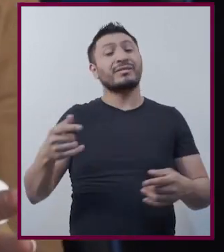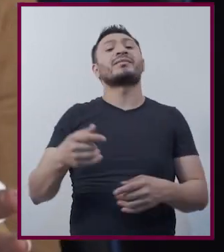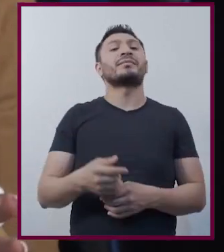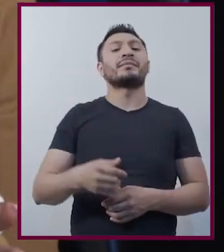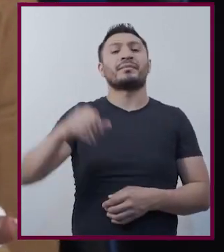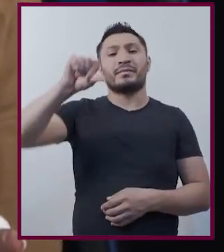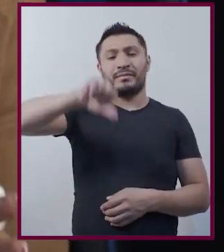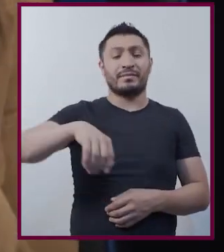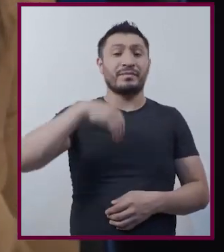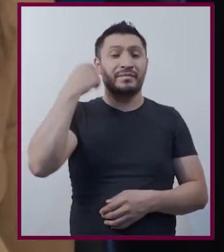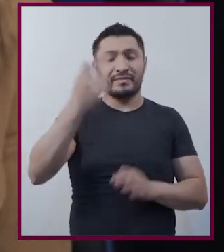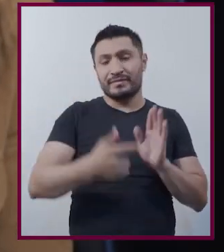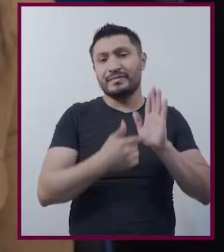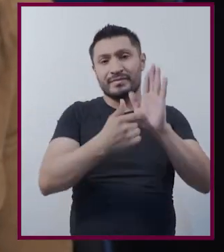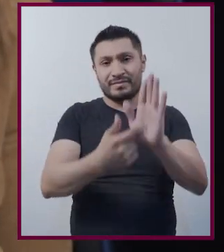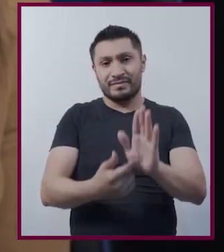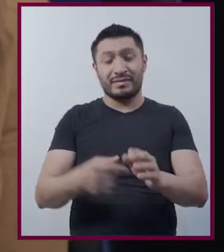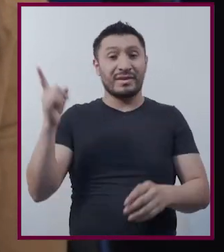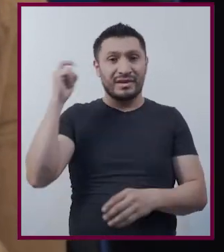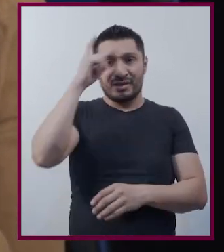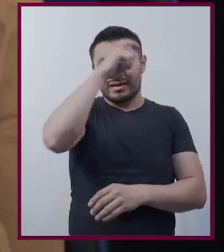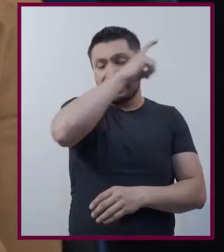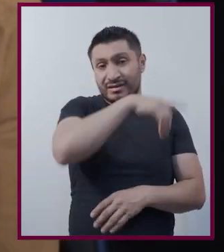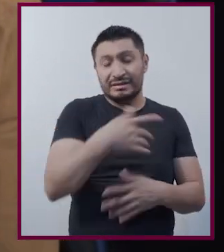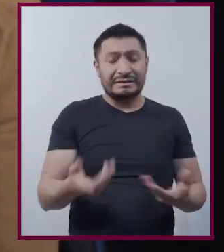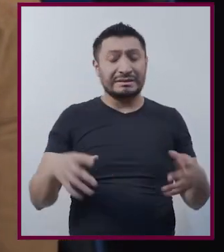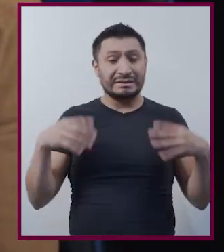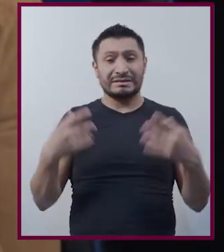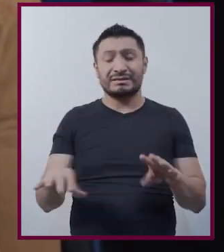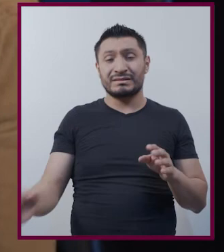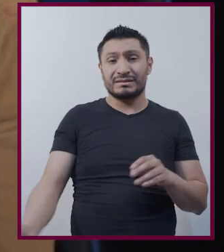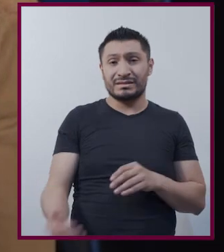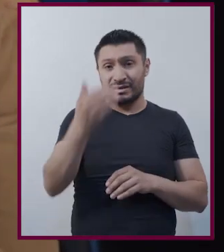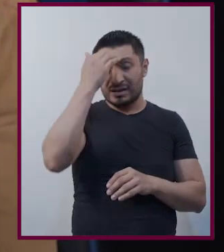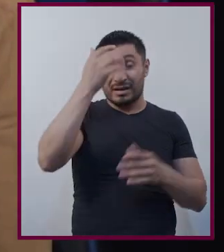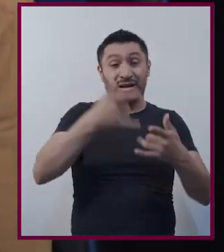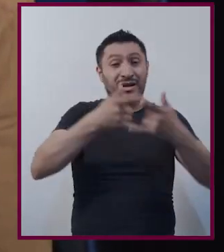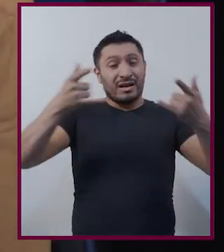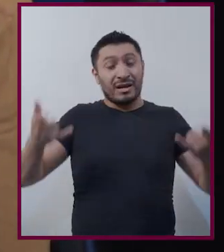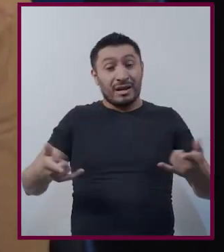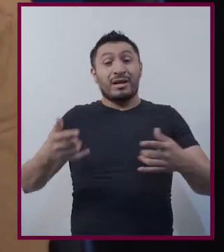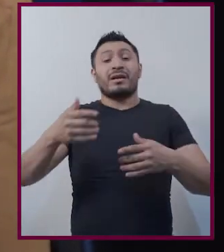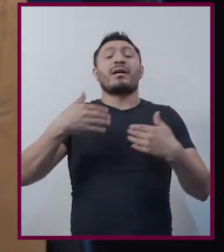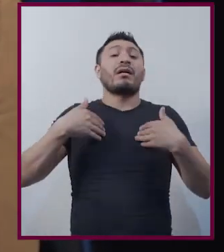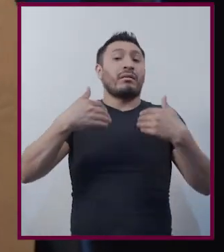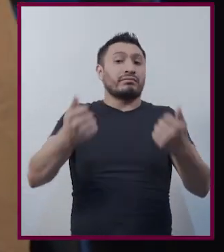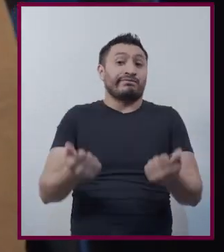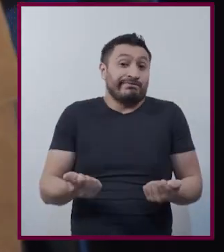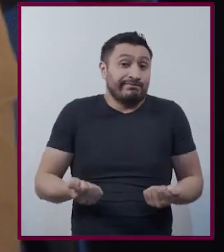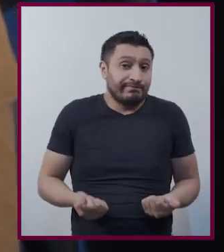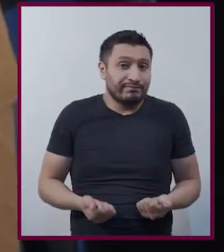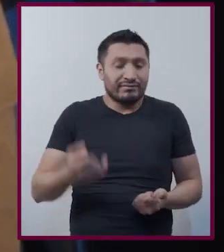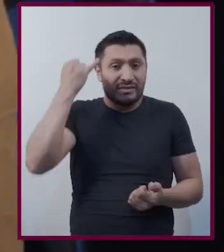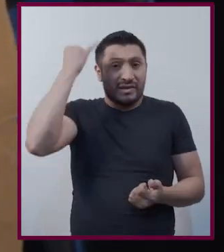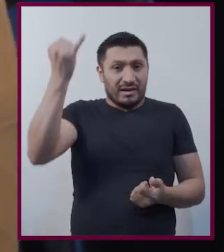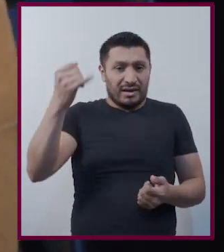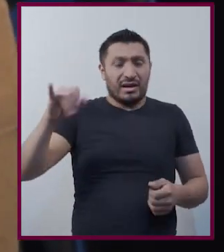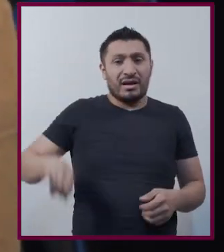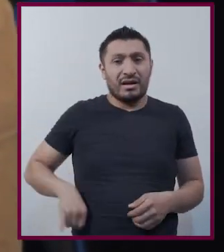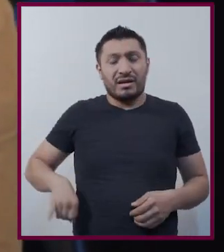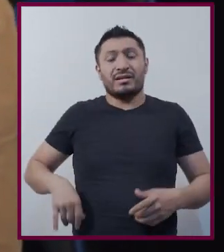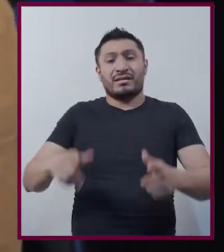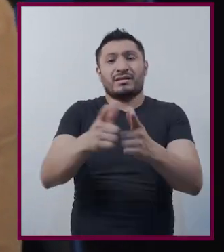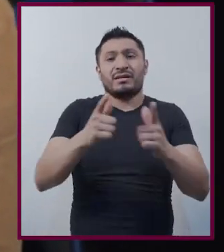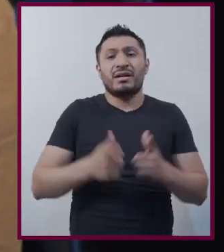que hemos querido demostrar lo complejo que resulta acercarse al pasado e interpretarlo, donde la ideología y los intereses de